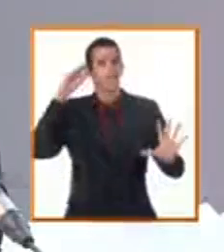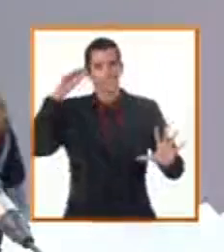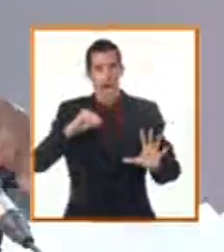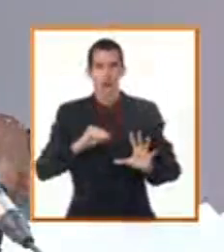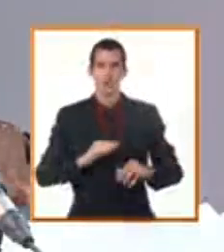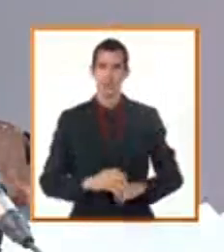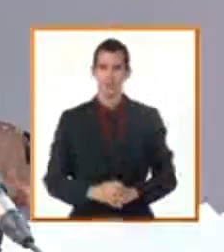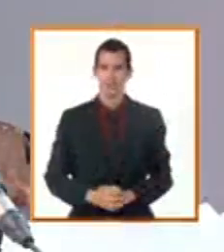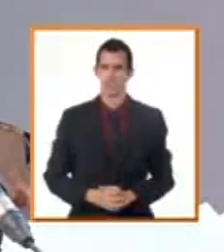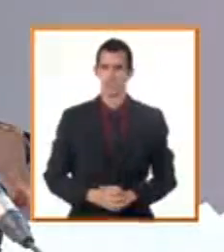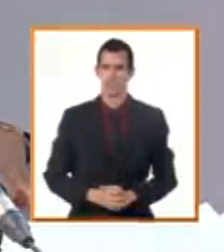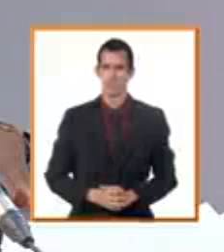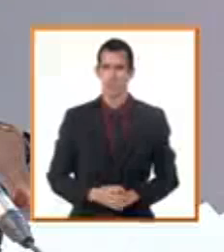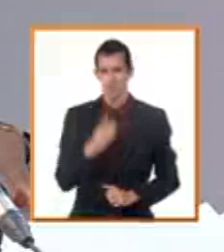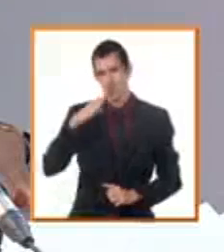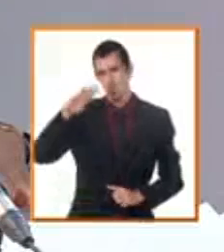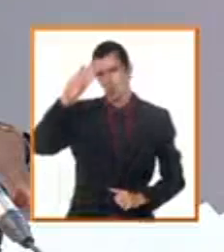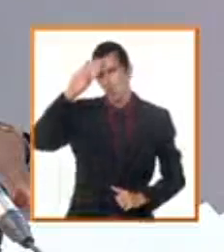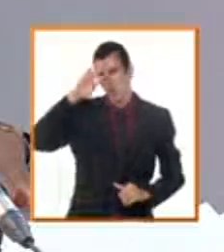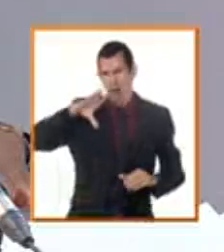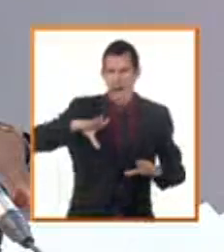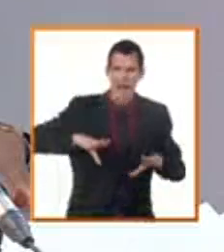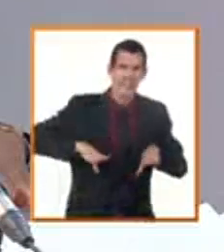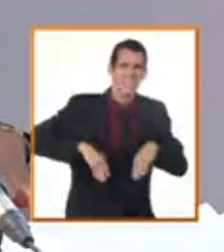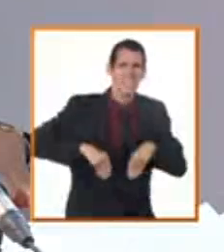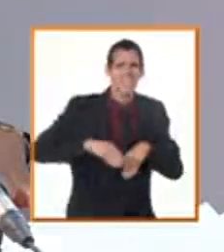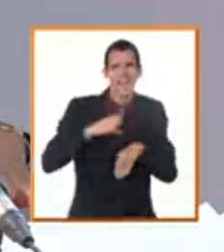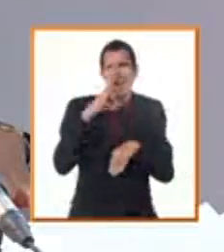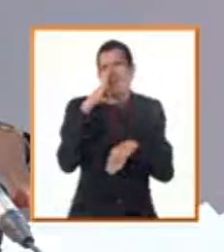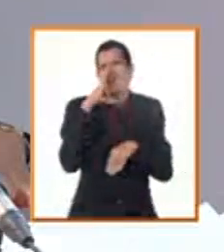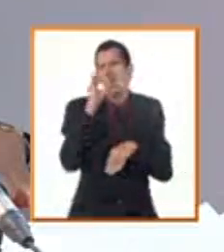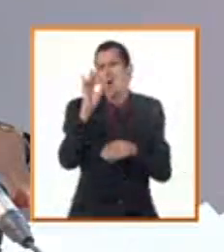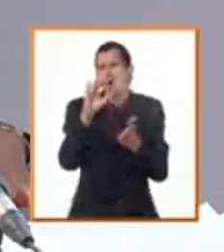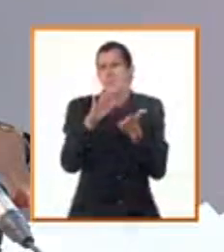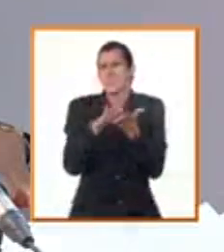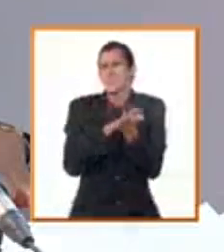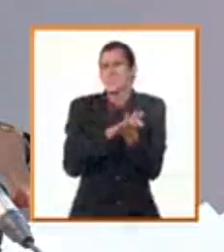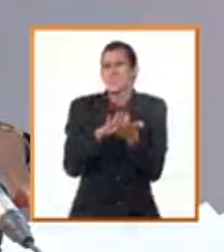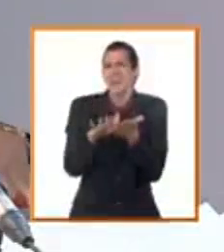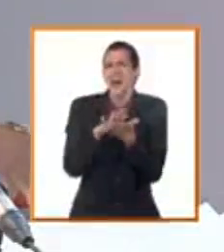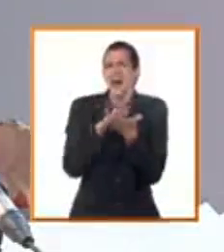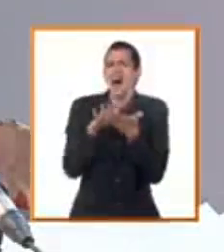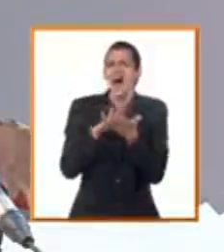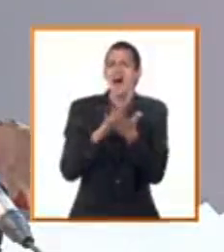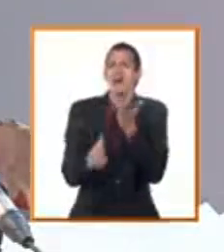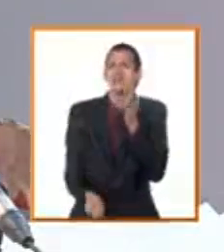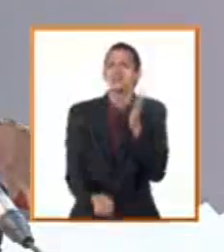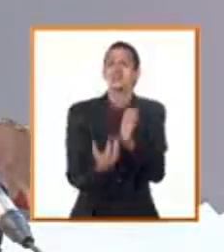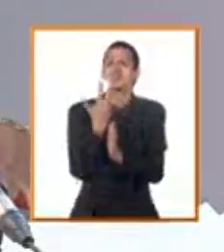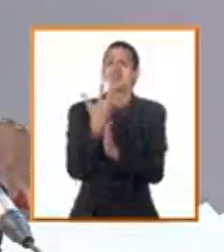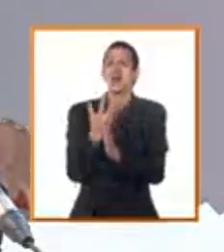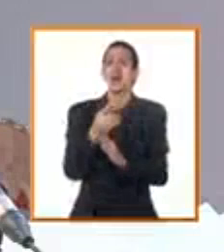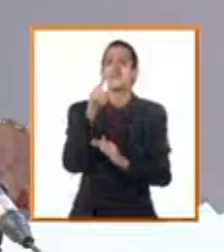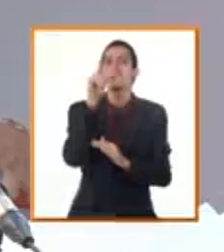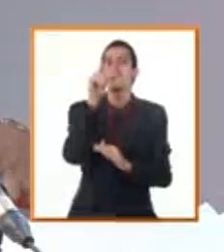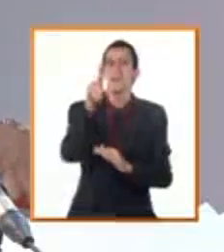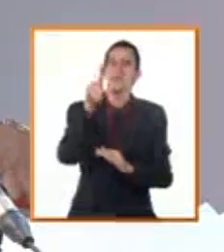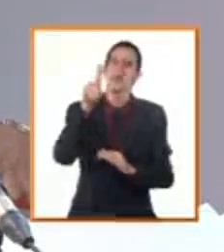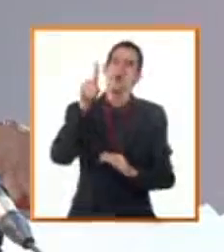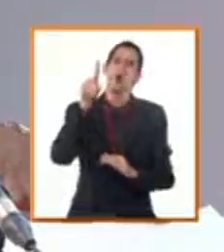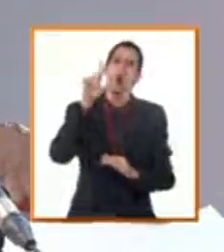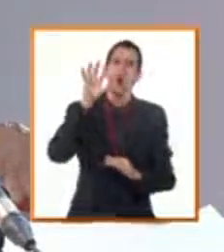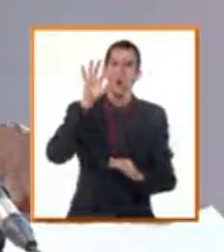país sigue siendo la que se centró desde el año 1989 con la creación de la Comisión Nacional de Drogas, principio de tolerancia